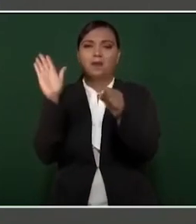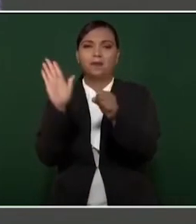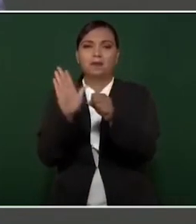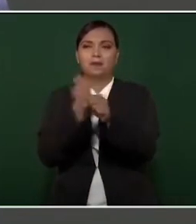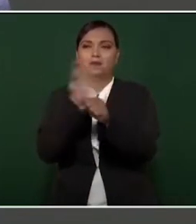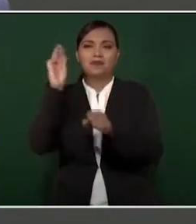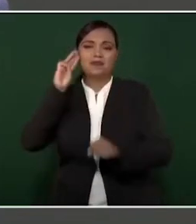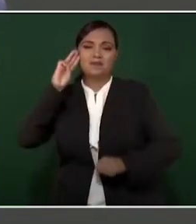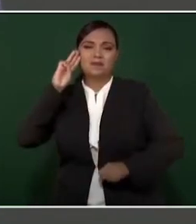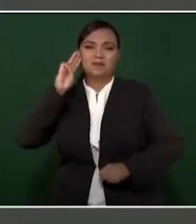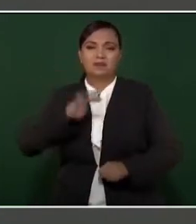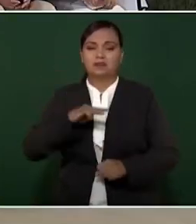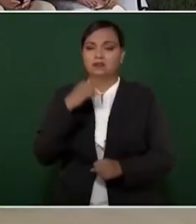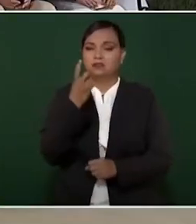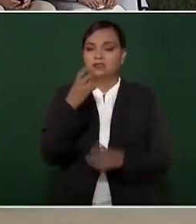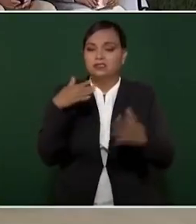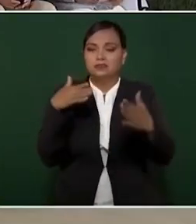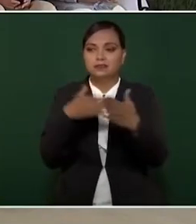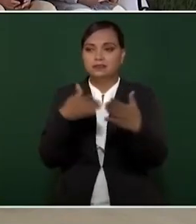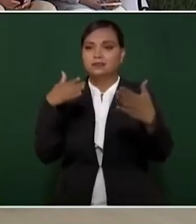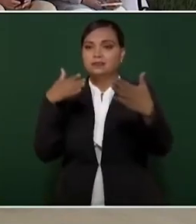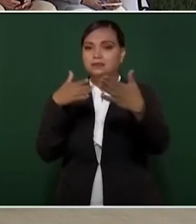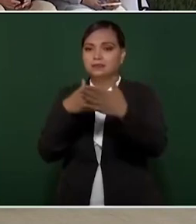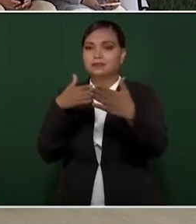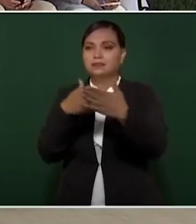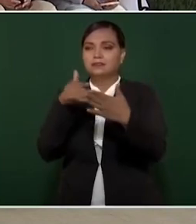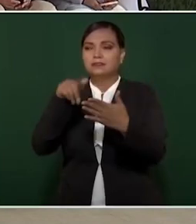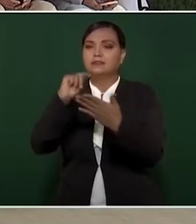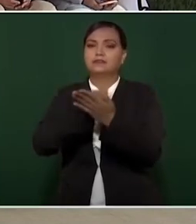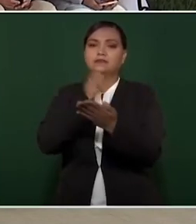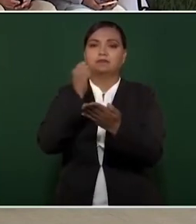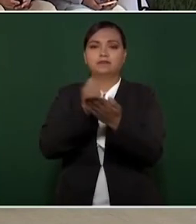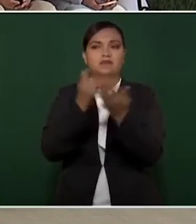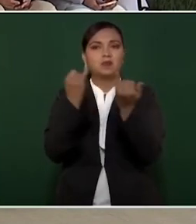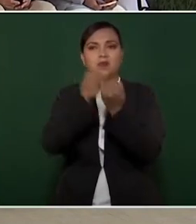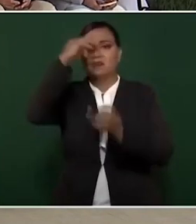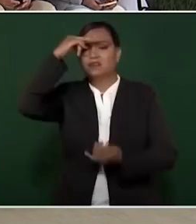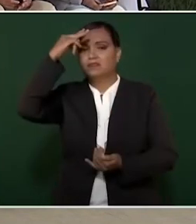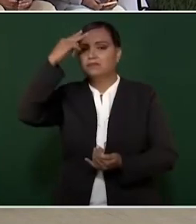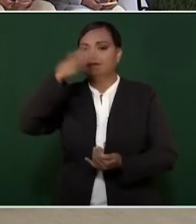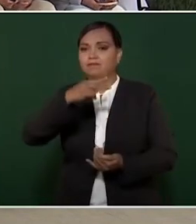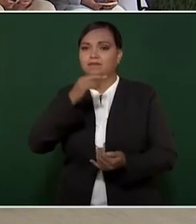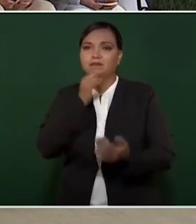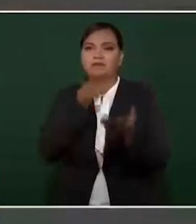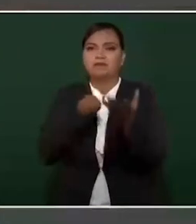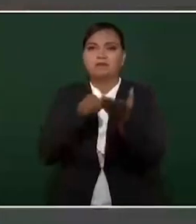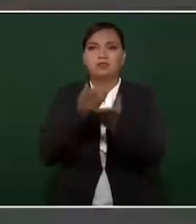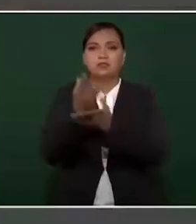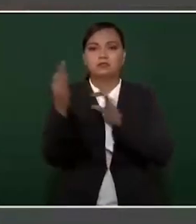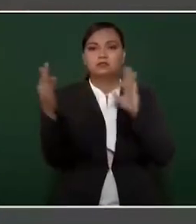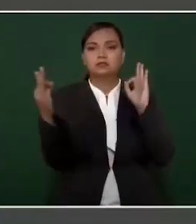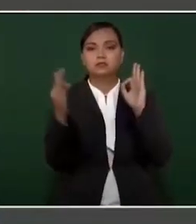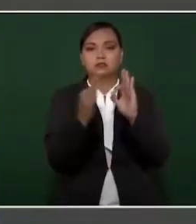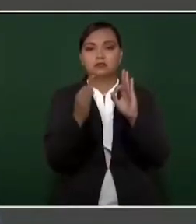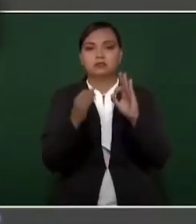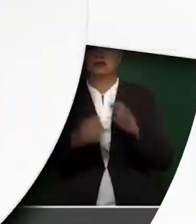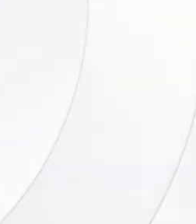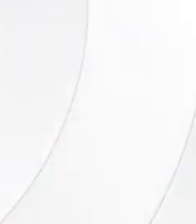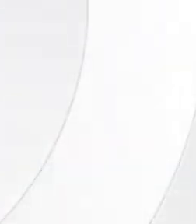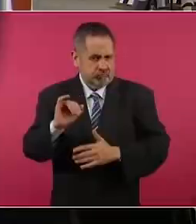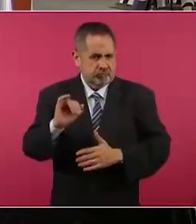Y eso era lo que impedía a Tamaulipas y a México salir adelante.